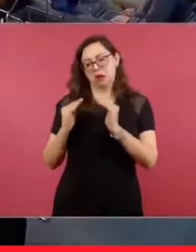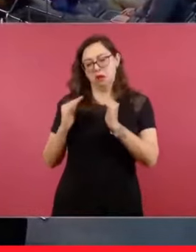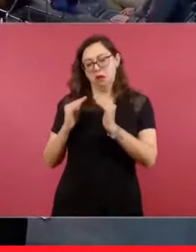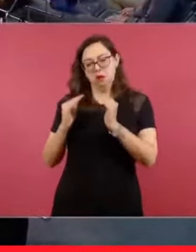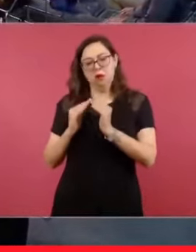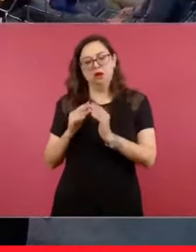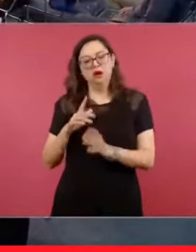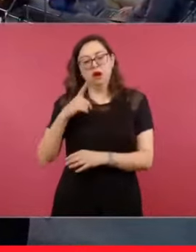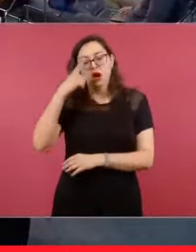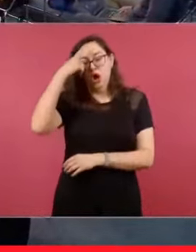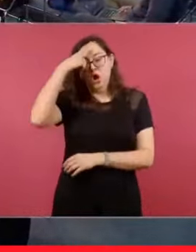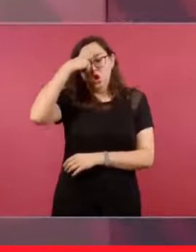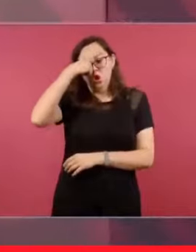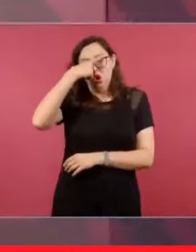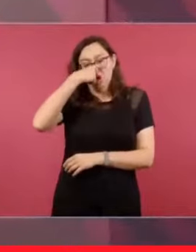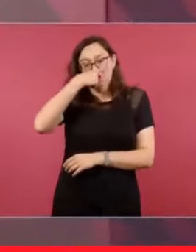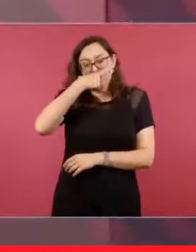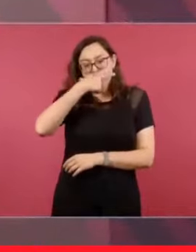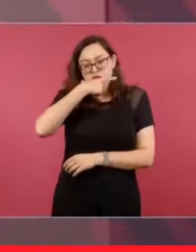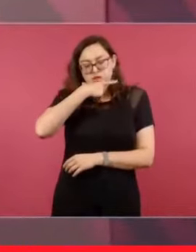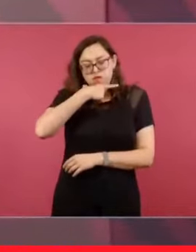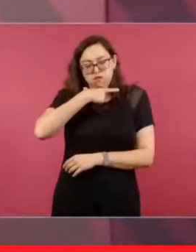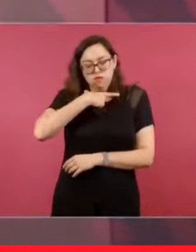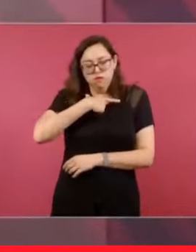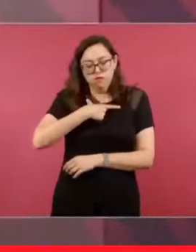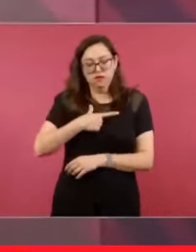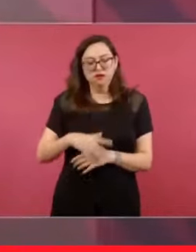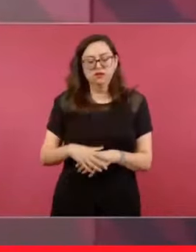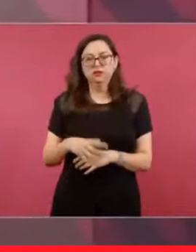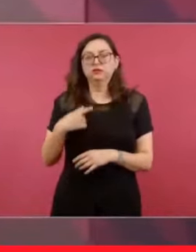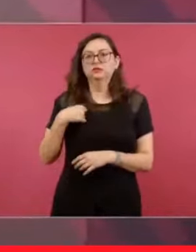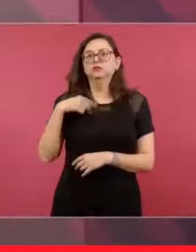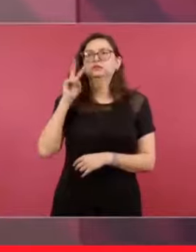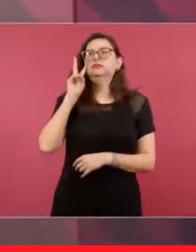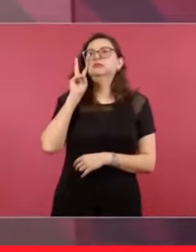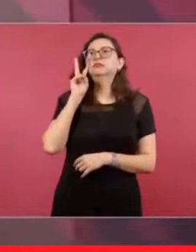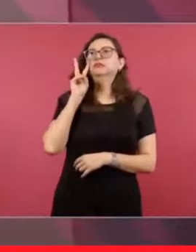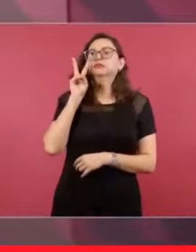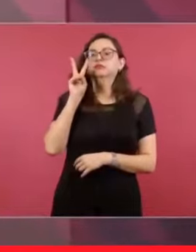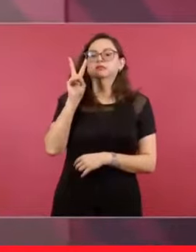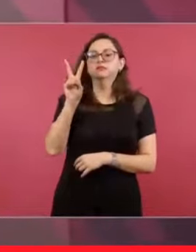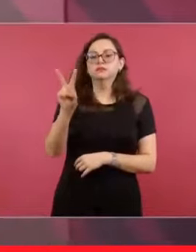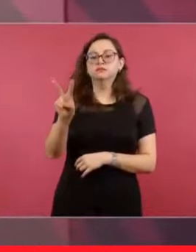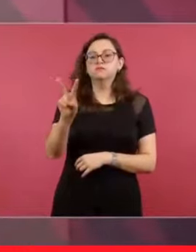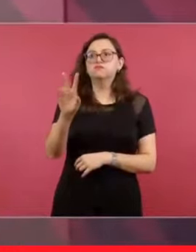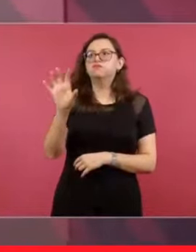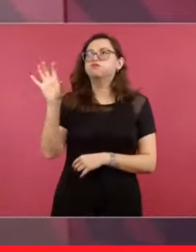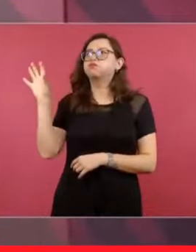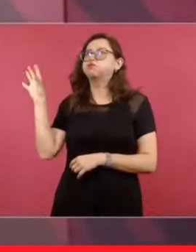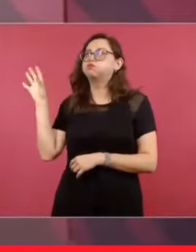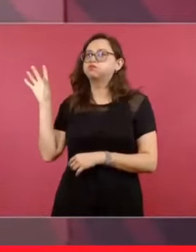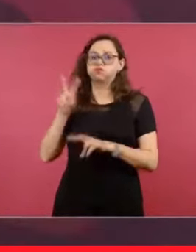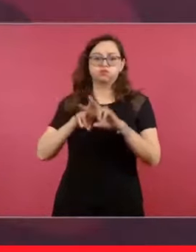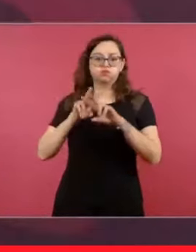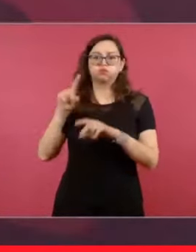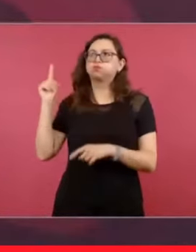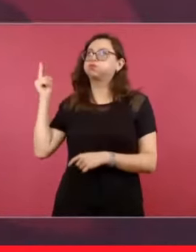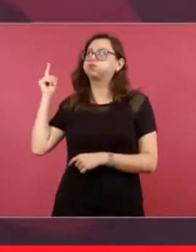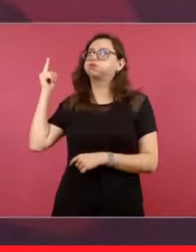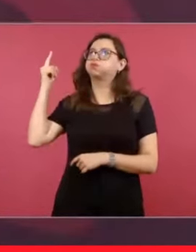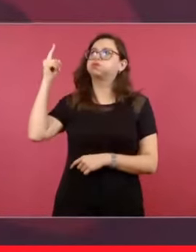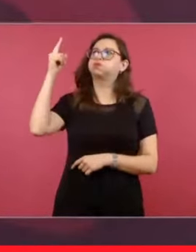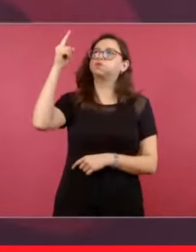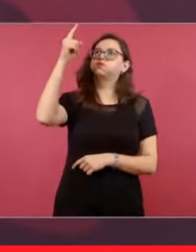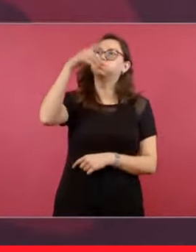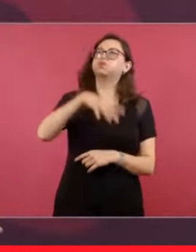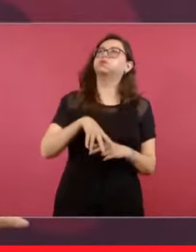madrugada en frente del Río el Cometa